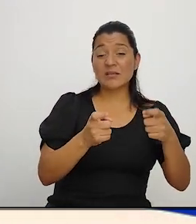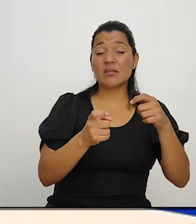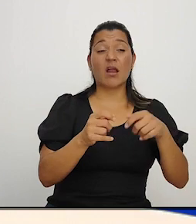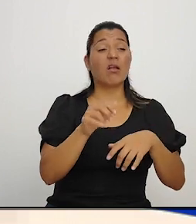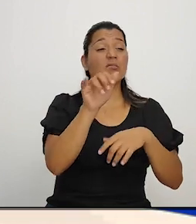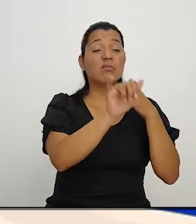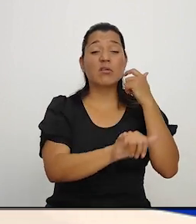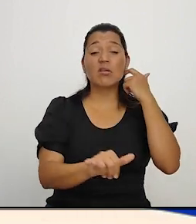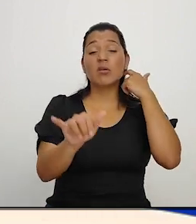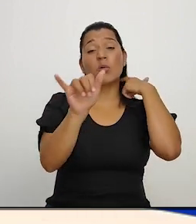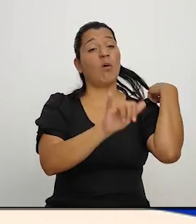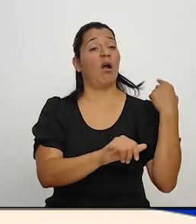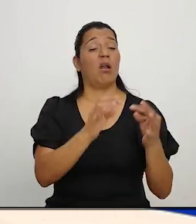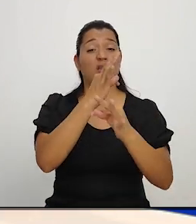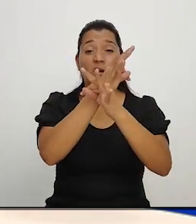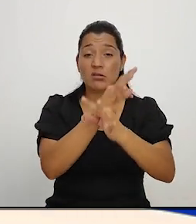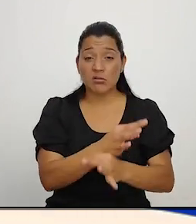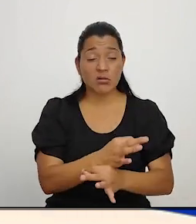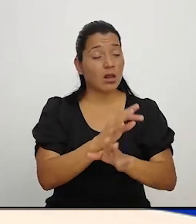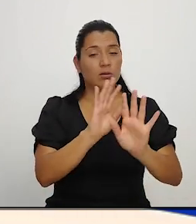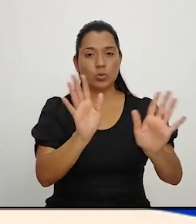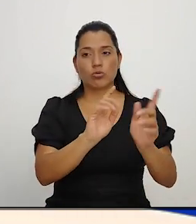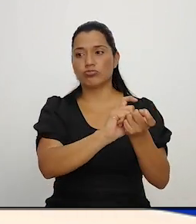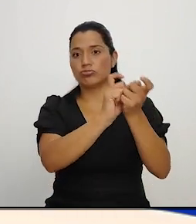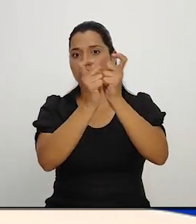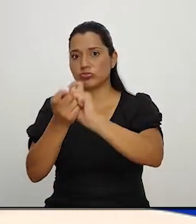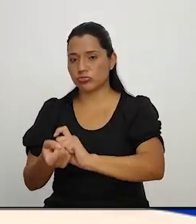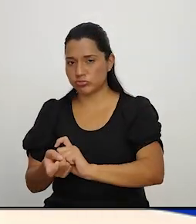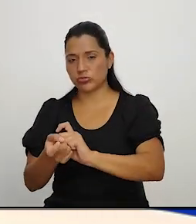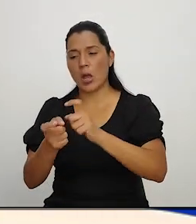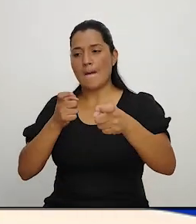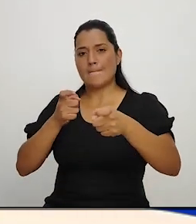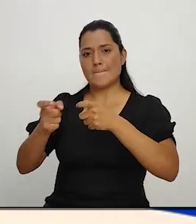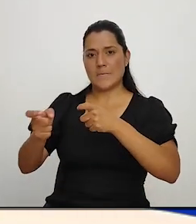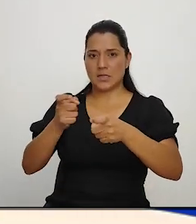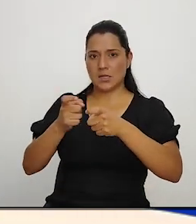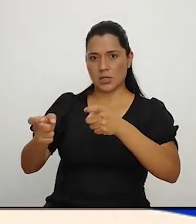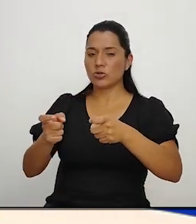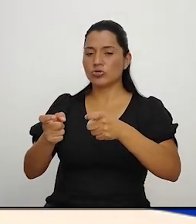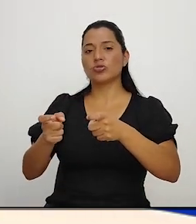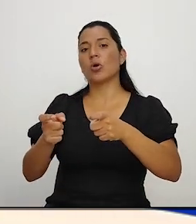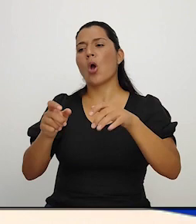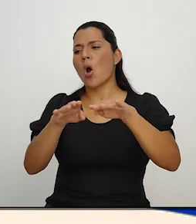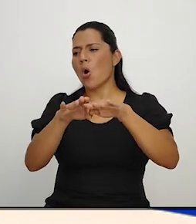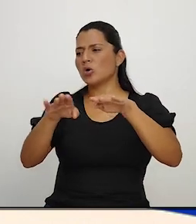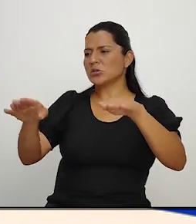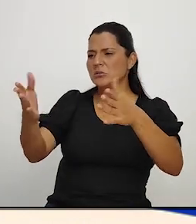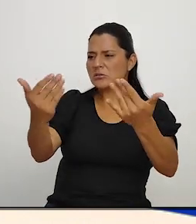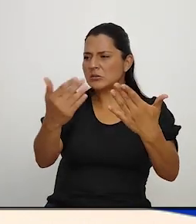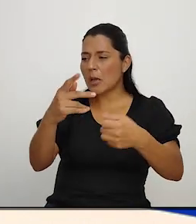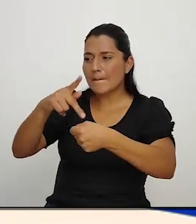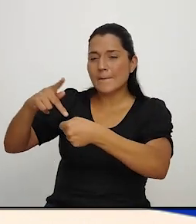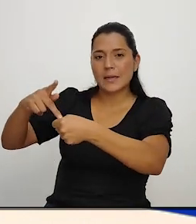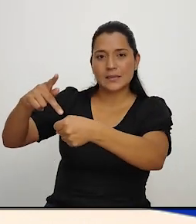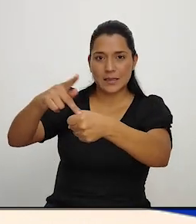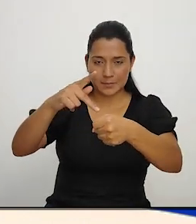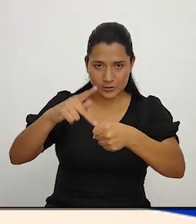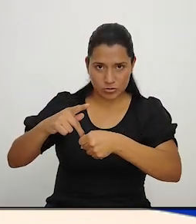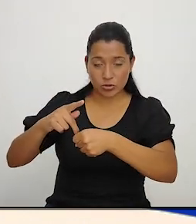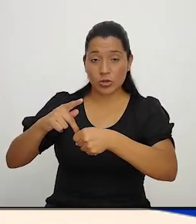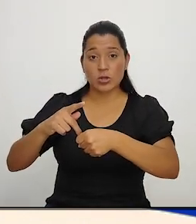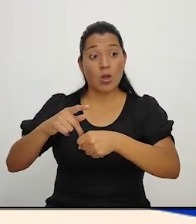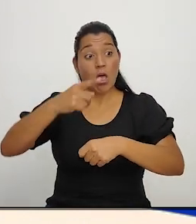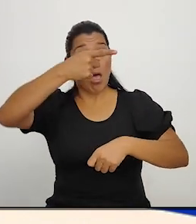tradicional y concentrada a un liderazgo horizontal y participativo quiero democratizar la toma de